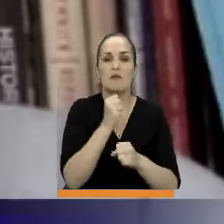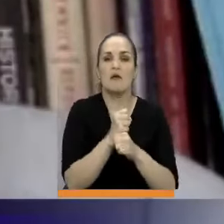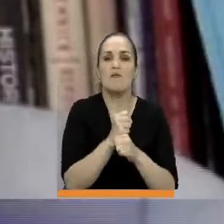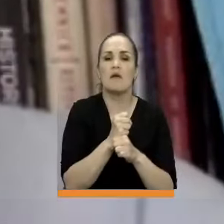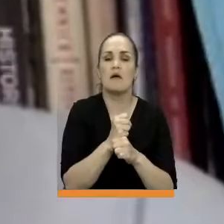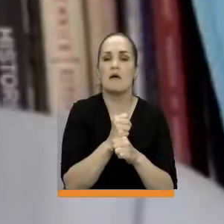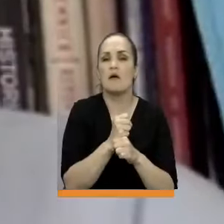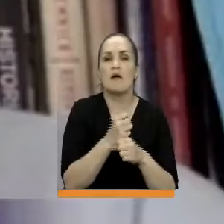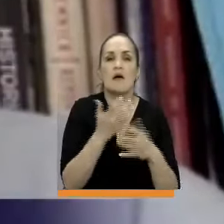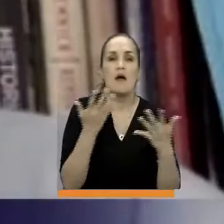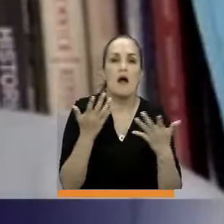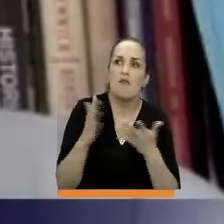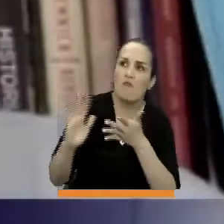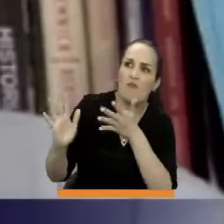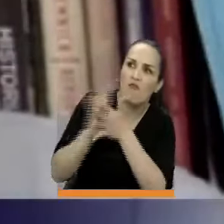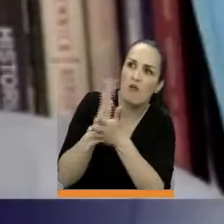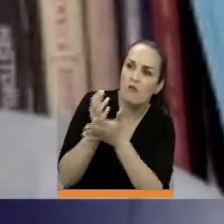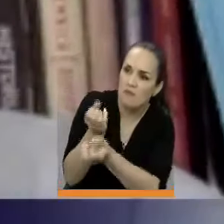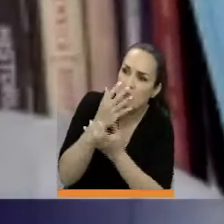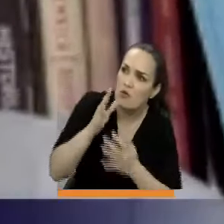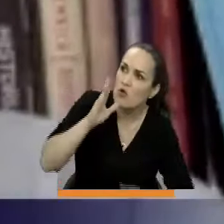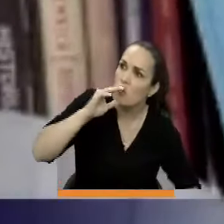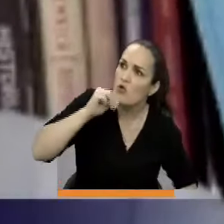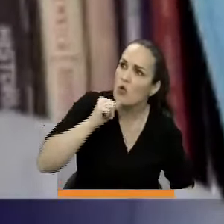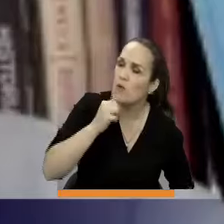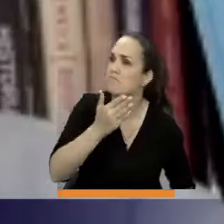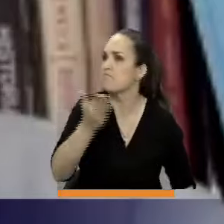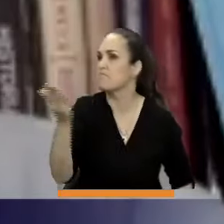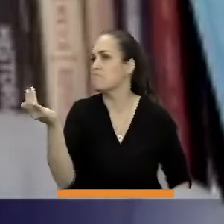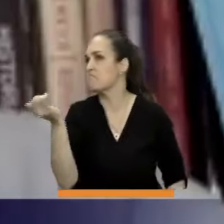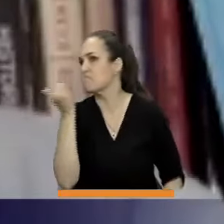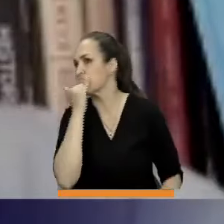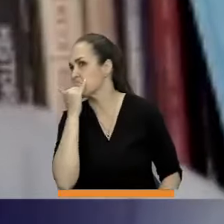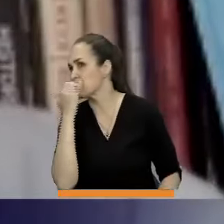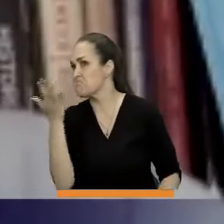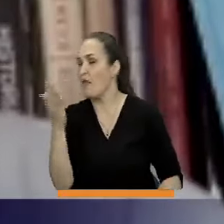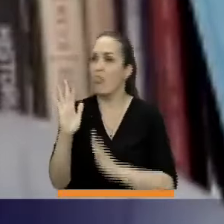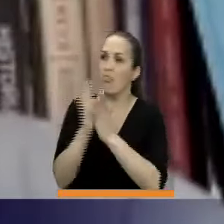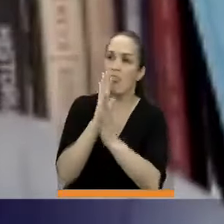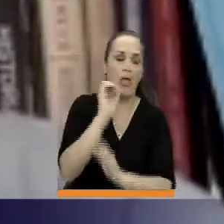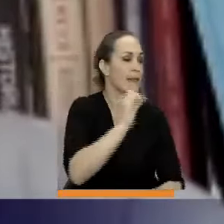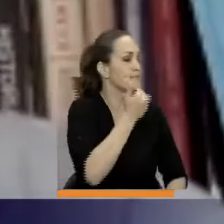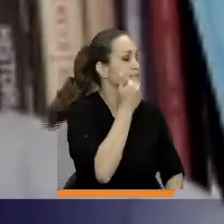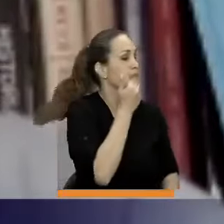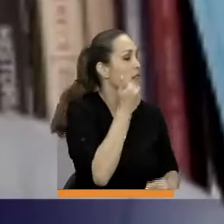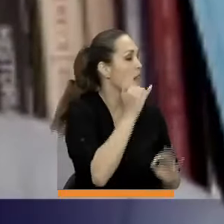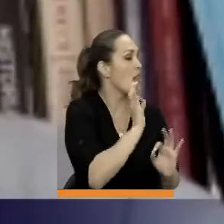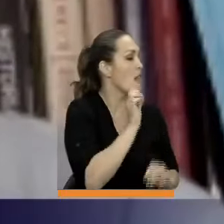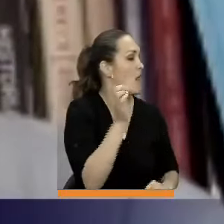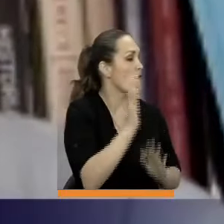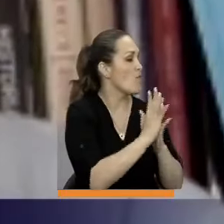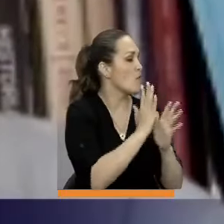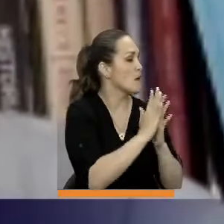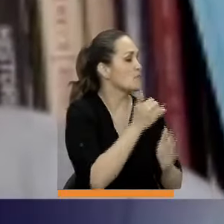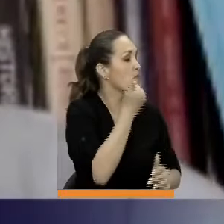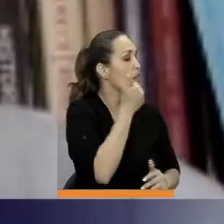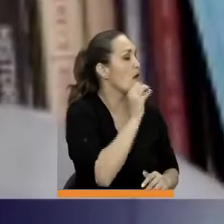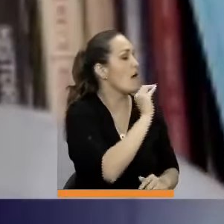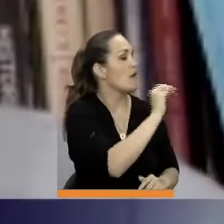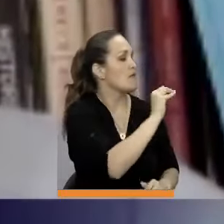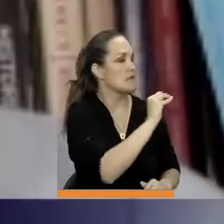la falta de información. Habíamos sido muy exigentes sobre información que el gobierno había empezado a ocultar ya en tema de